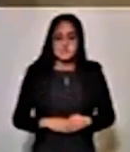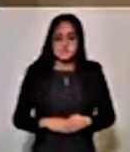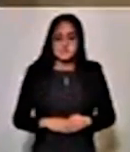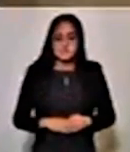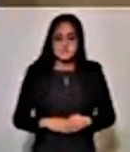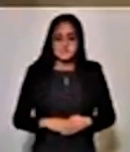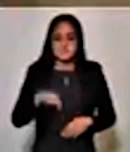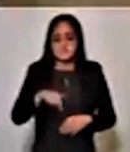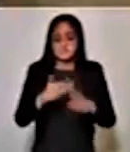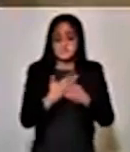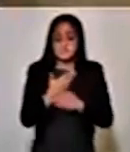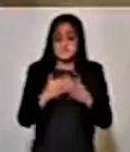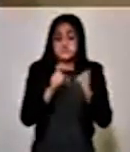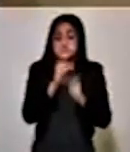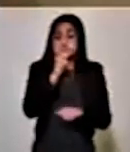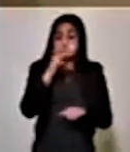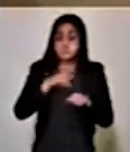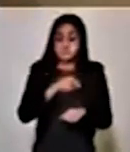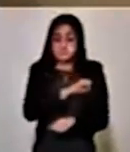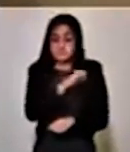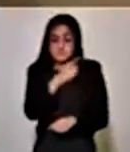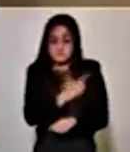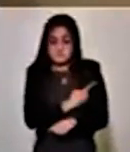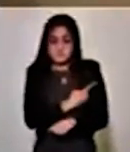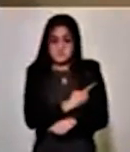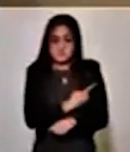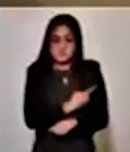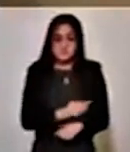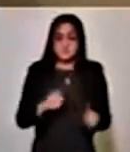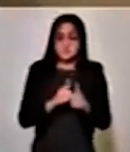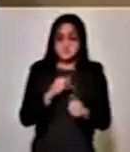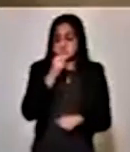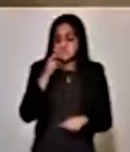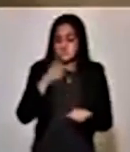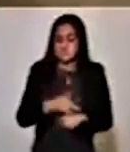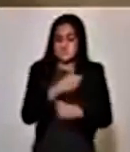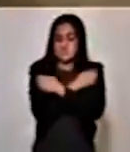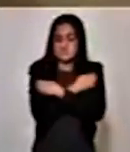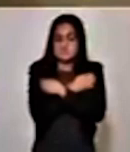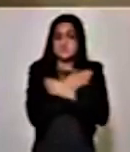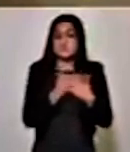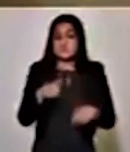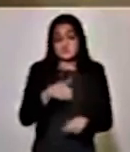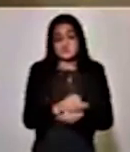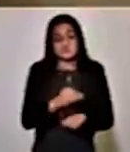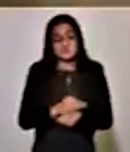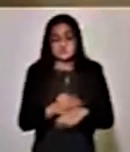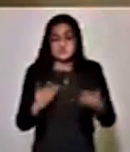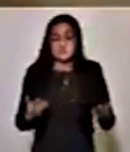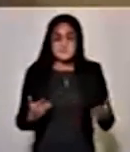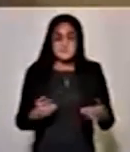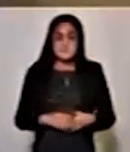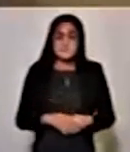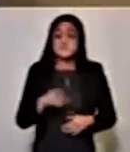Y he hablado esta mañana con el secretario de Salud, con el secretario de Educación Pública sobre este asunto.